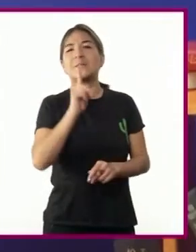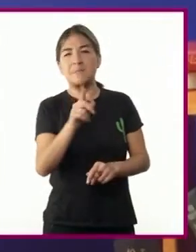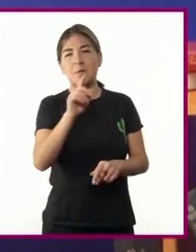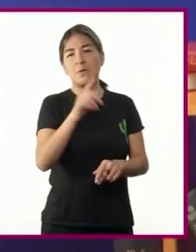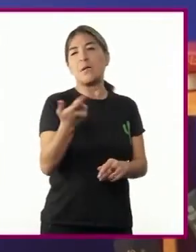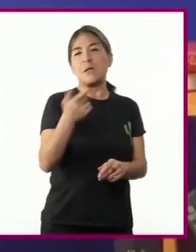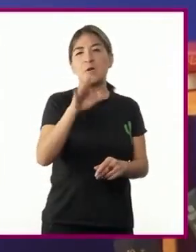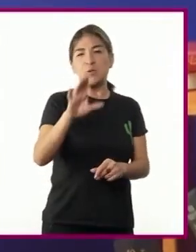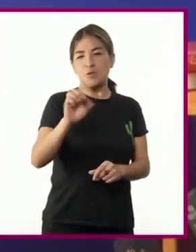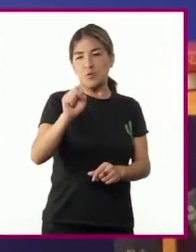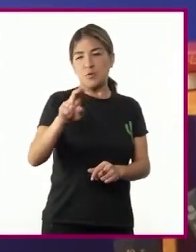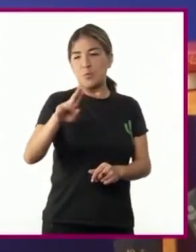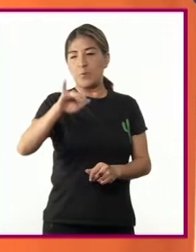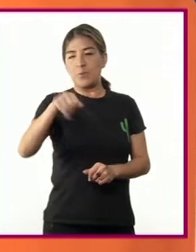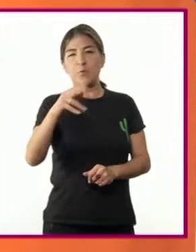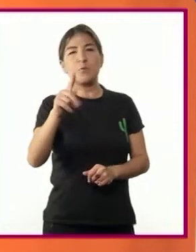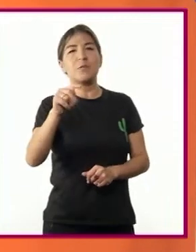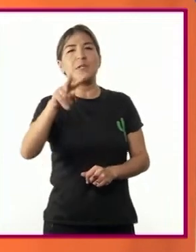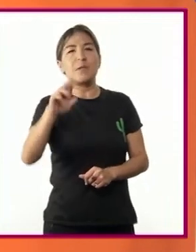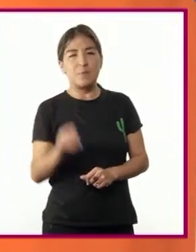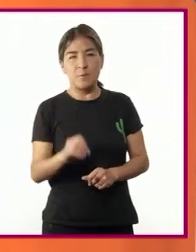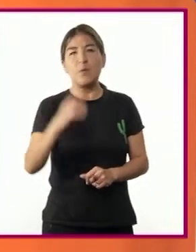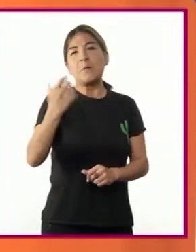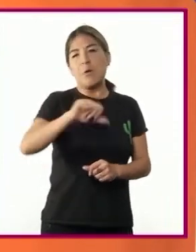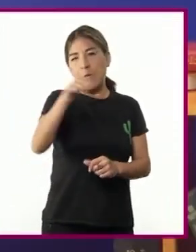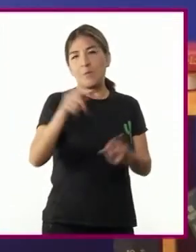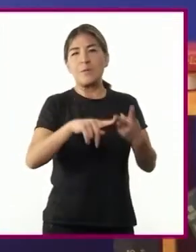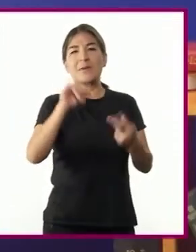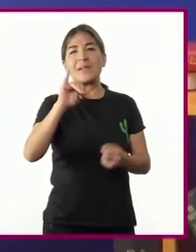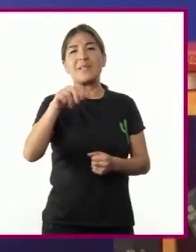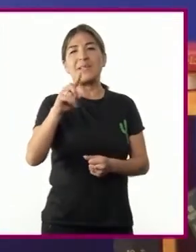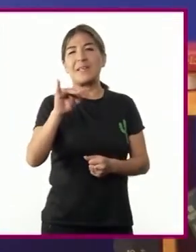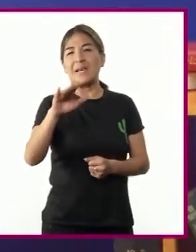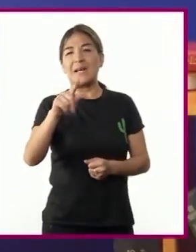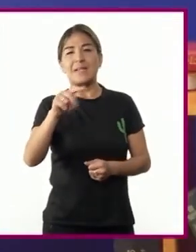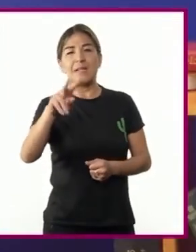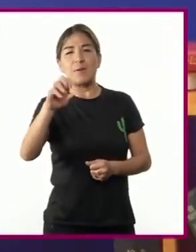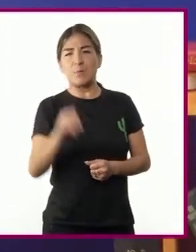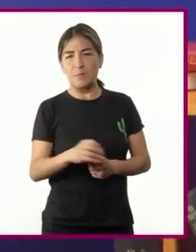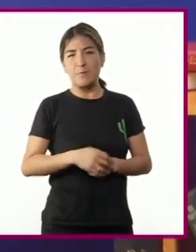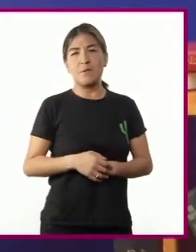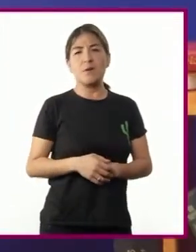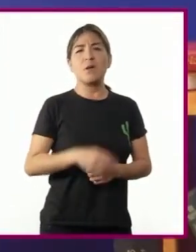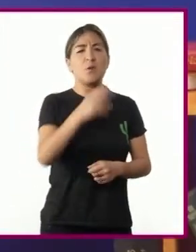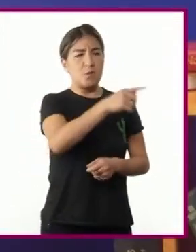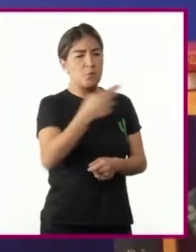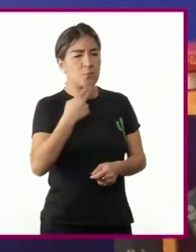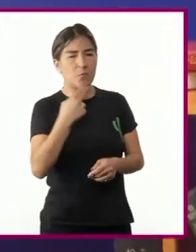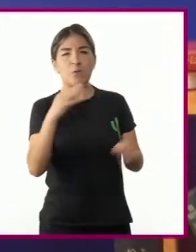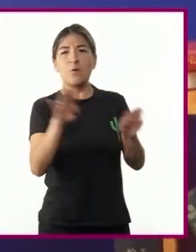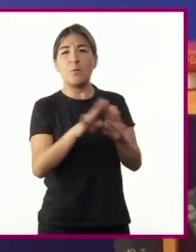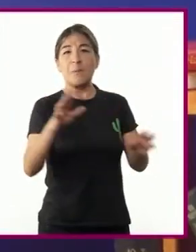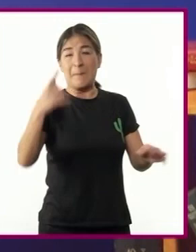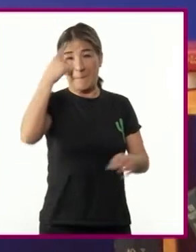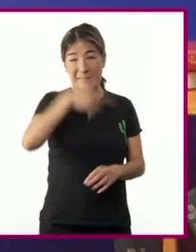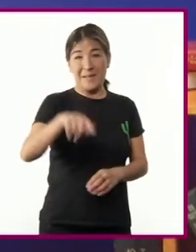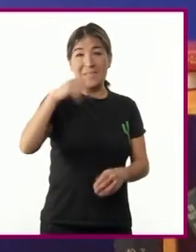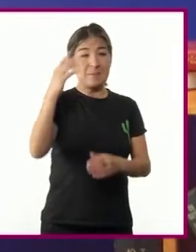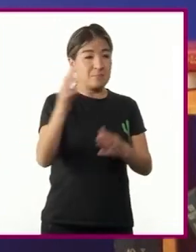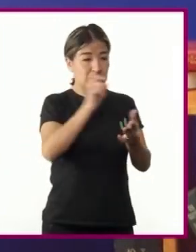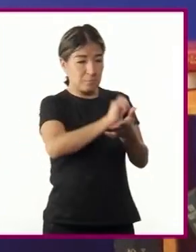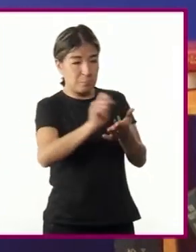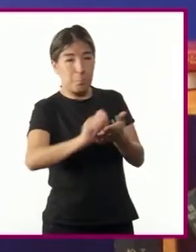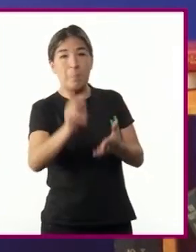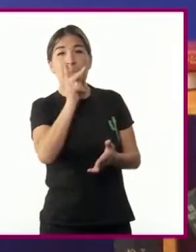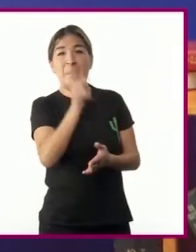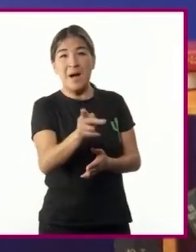o el pretérito anterior de indicativo. Profesora, ¿y entonces hay que usar la terminología académica para llamar a los